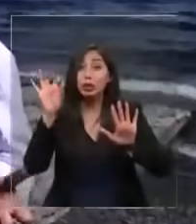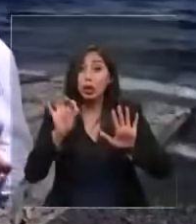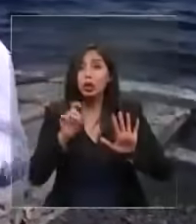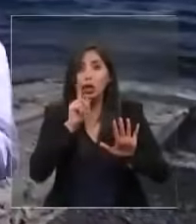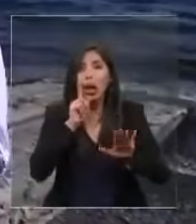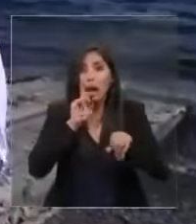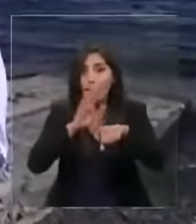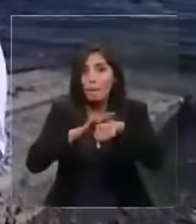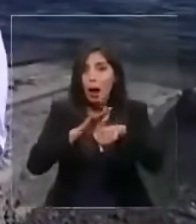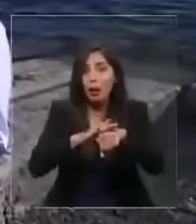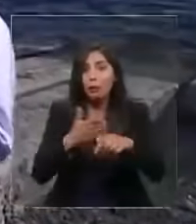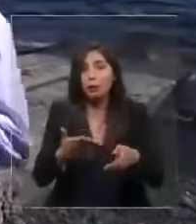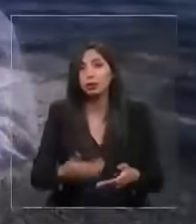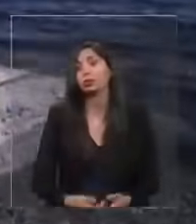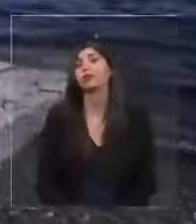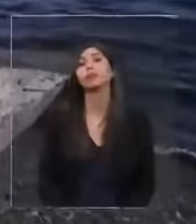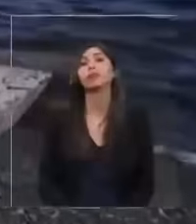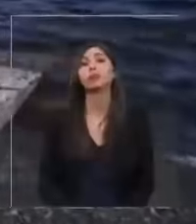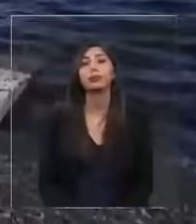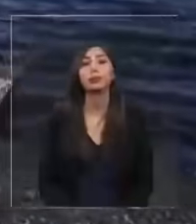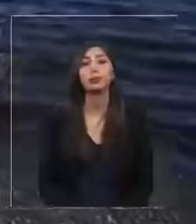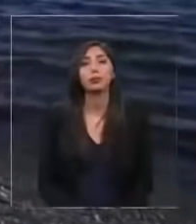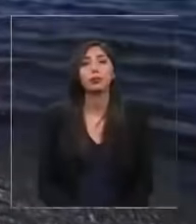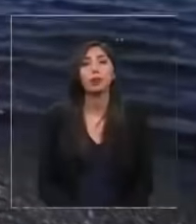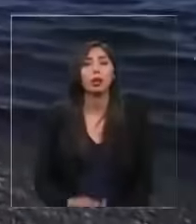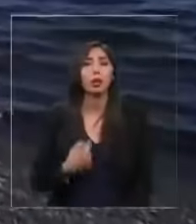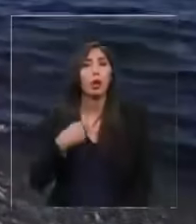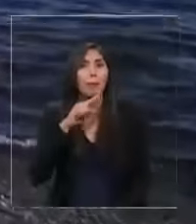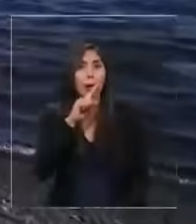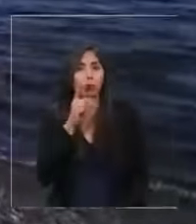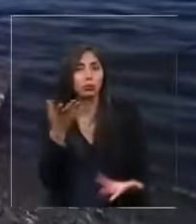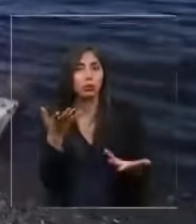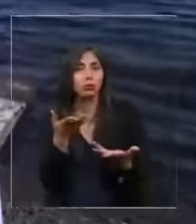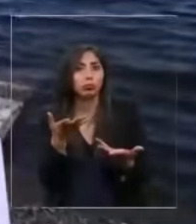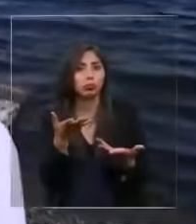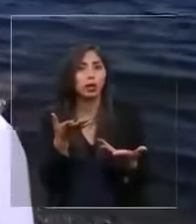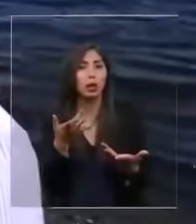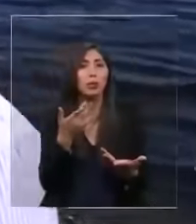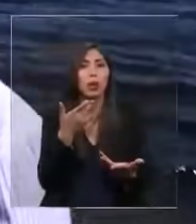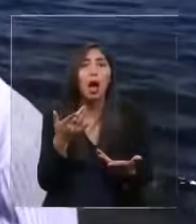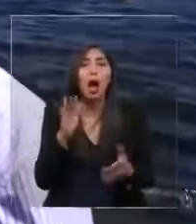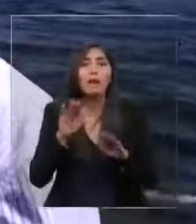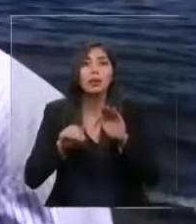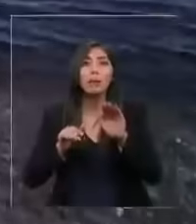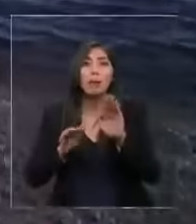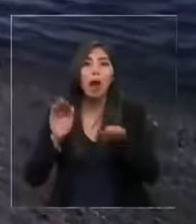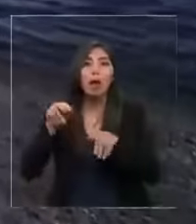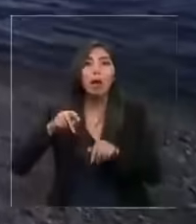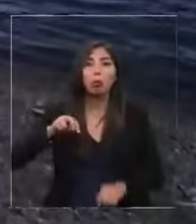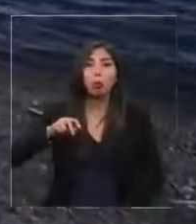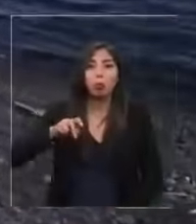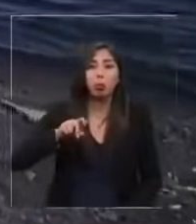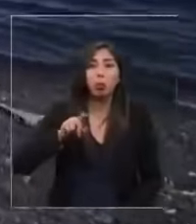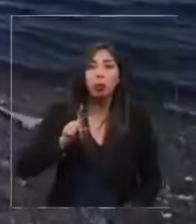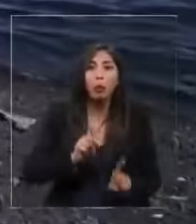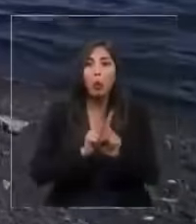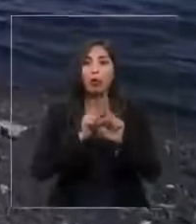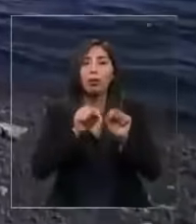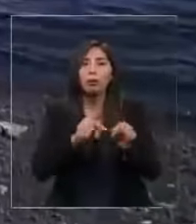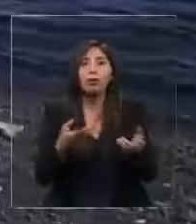concesión marítima o están al día con sus pagos. Uno se lo pregunta como ciudadano, porque va por la playa y se encuentra con esto. ¿Por qué pasa